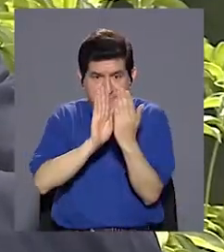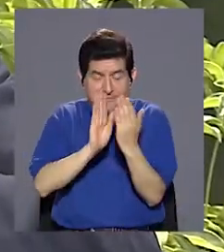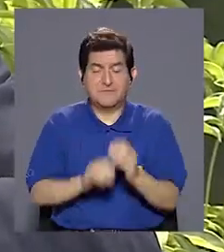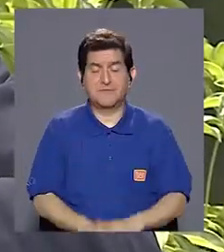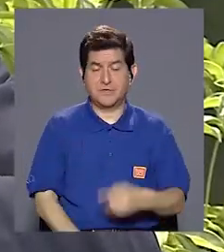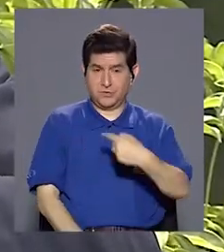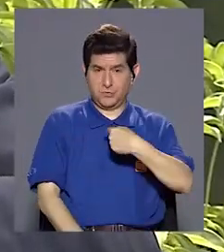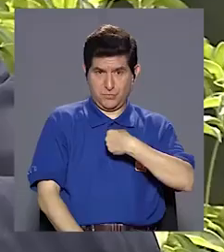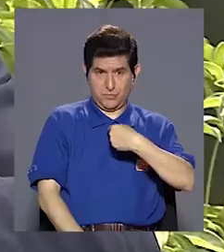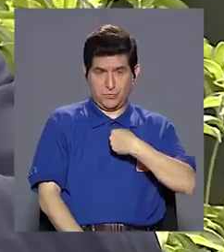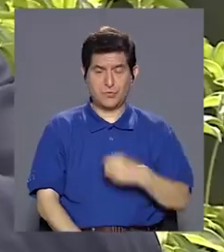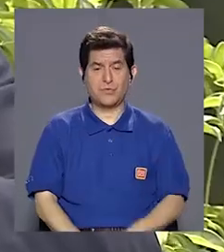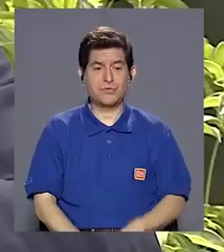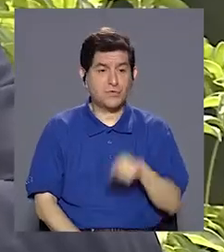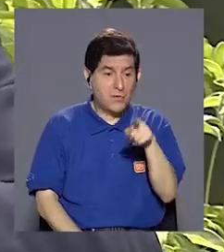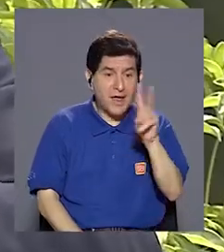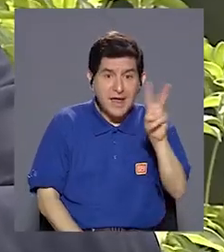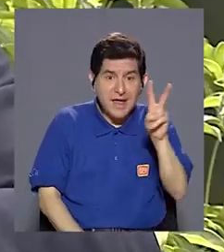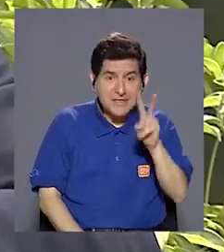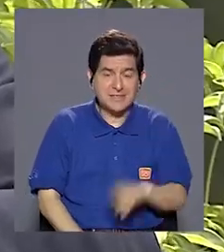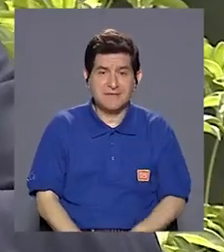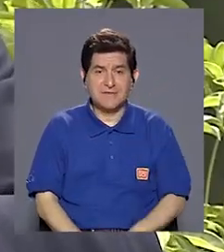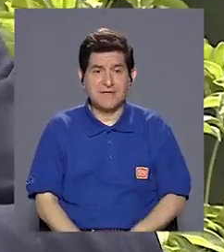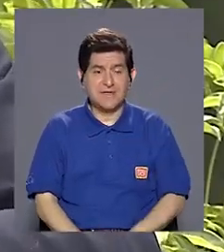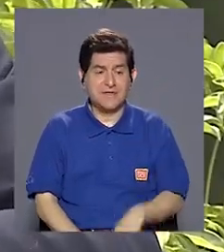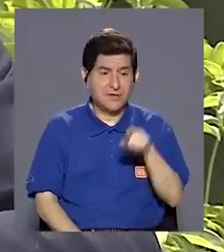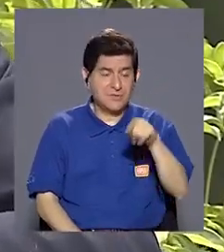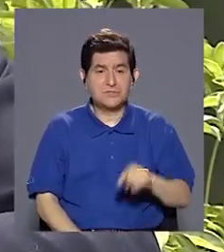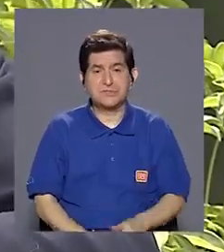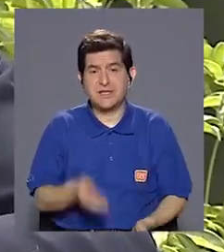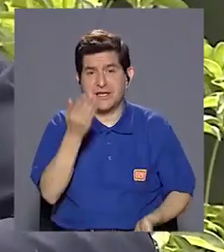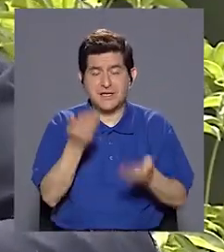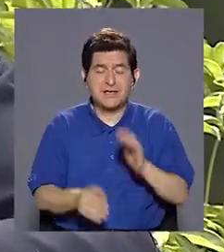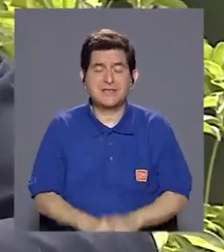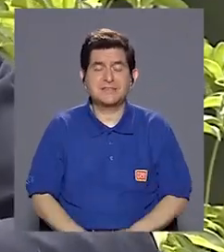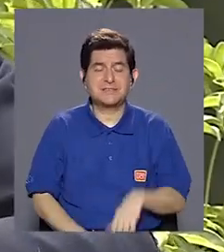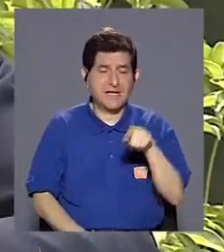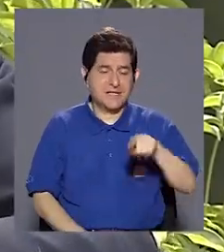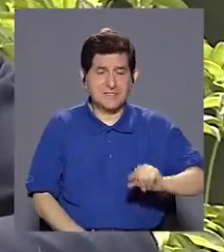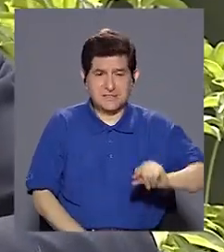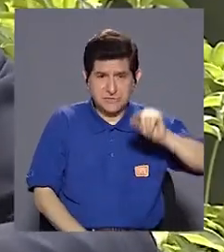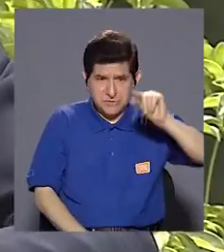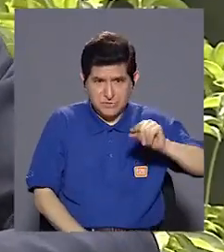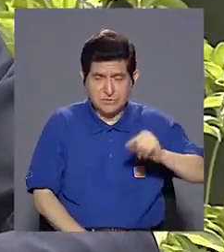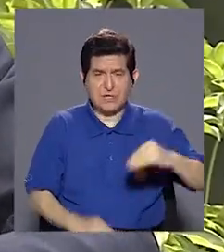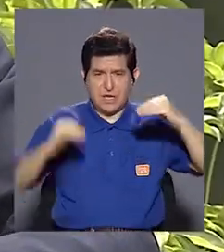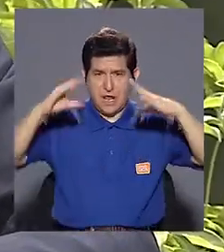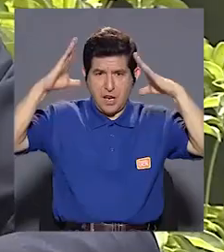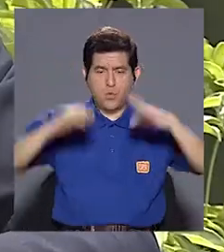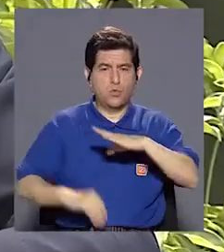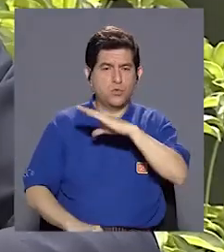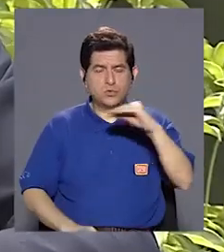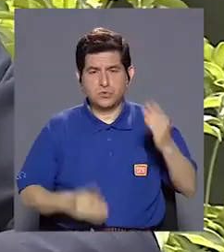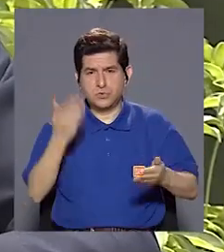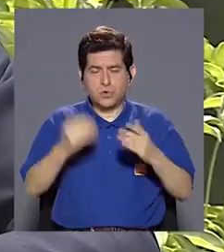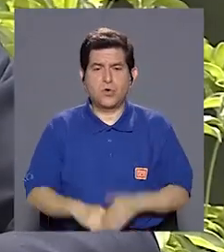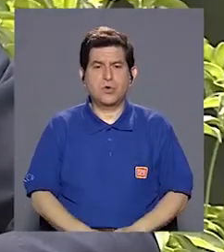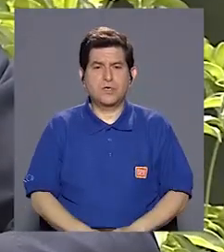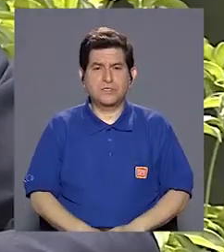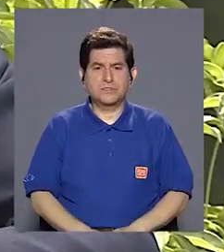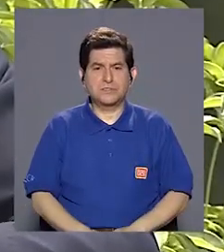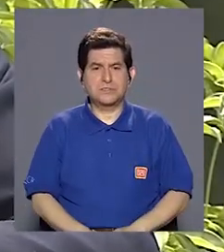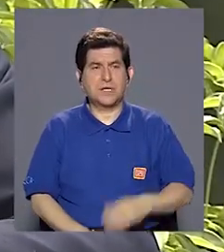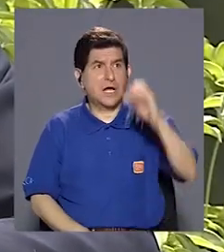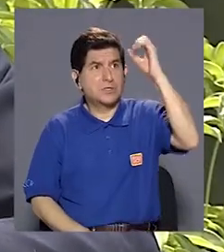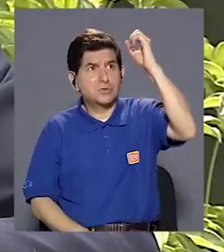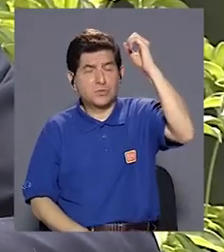a que yo pueda agarrar ese virus desde ese interruptor, desde ese trompo del bus, ¿verdad?, o desde ese pasamanos del